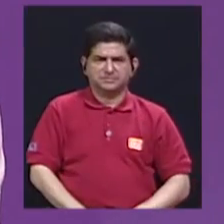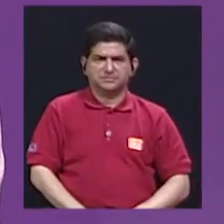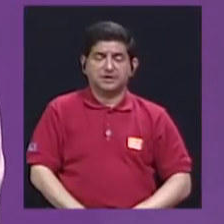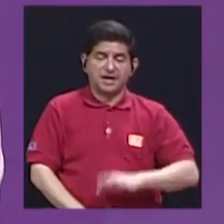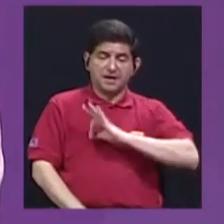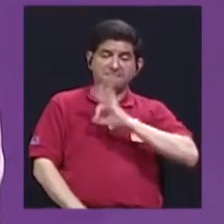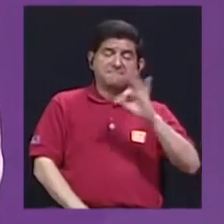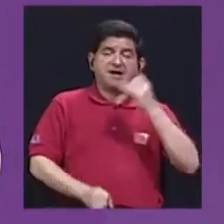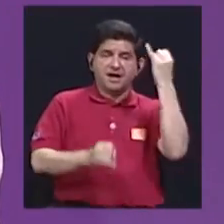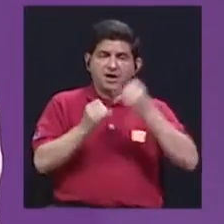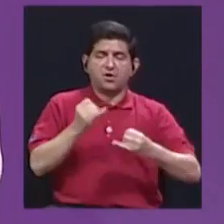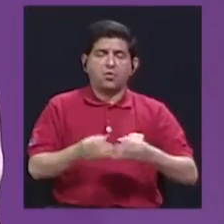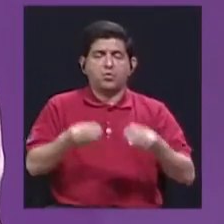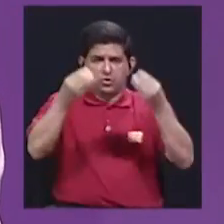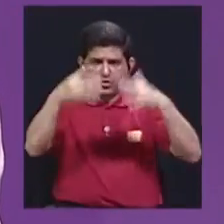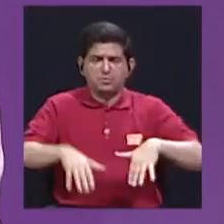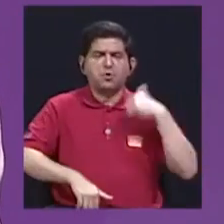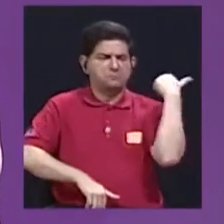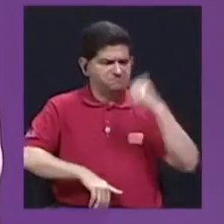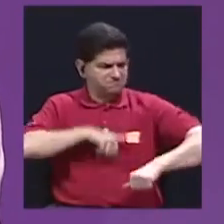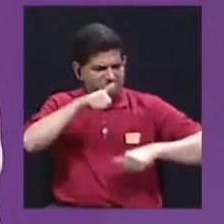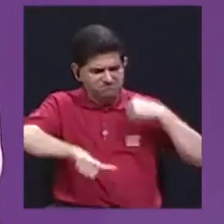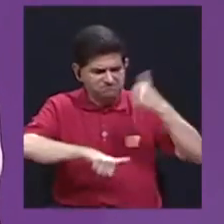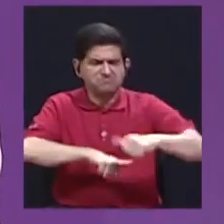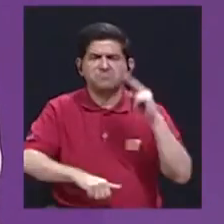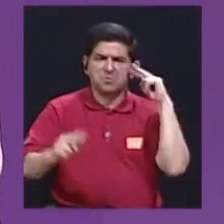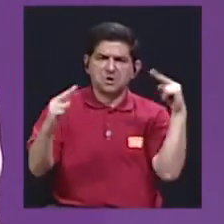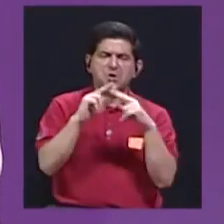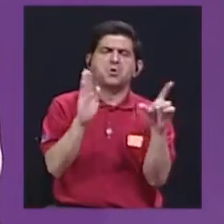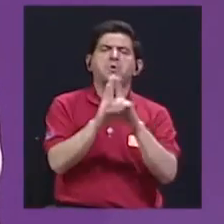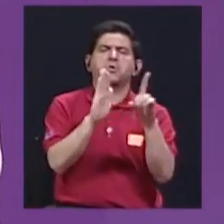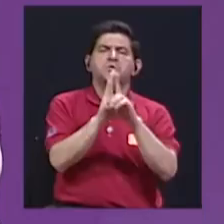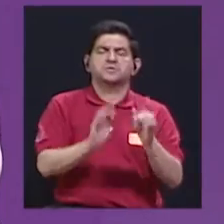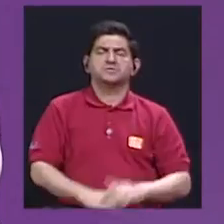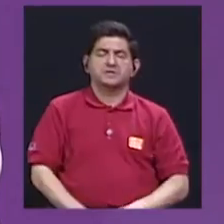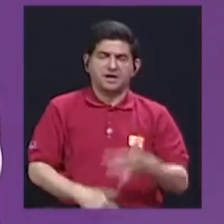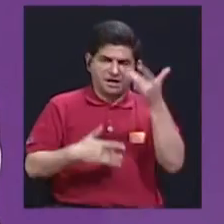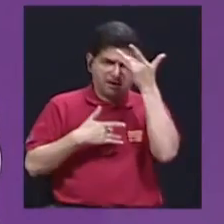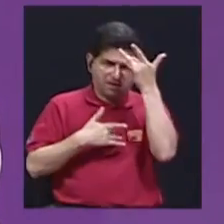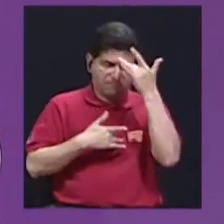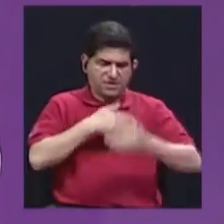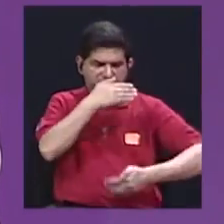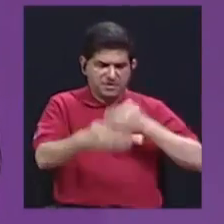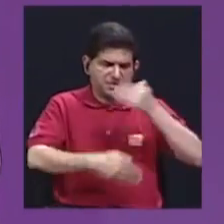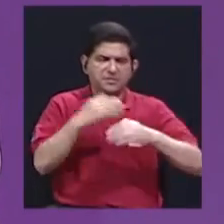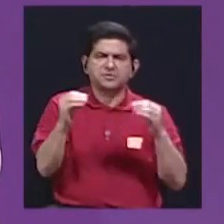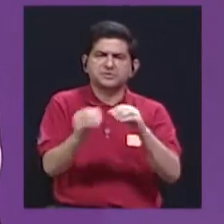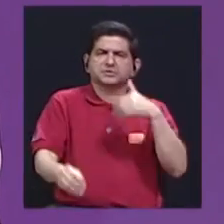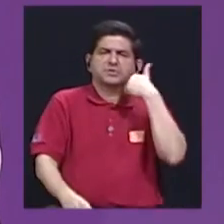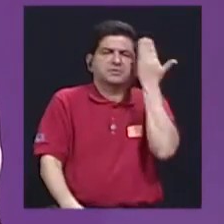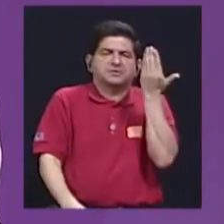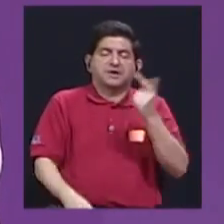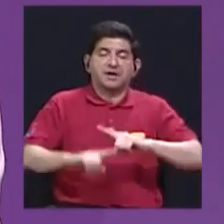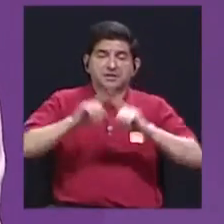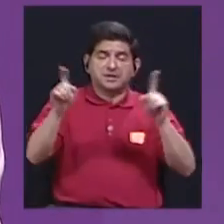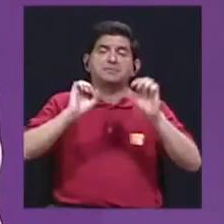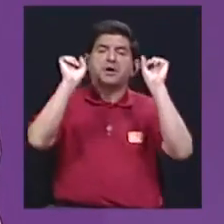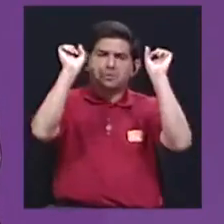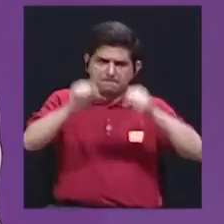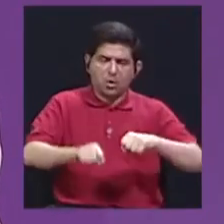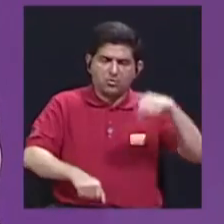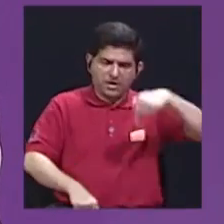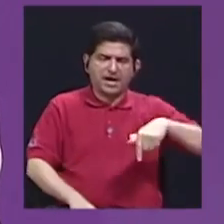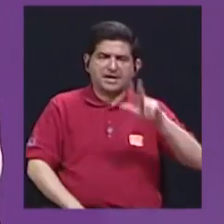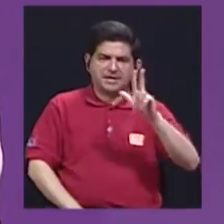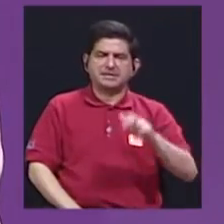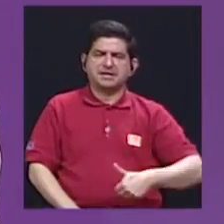es lo último que se pierde hay que luchar y conocer nuestros derechos para que la enfermedad y el proceso sea más fácil pero si se puede aquí hay